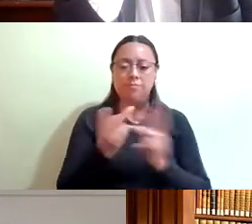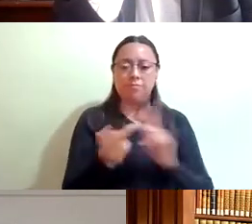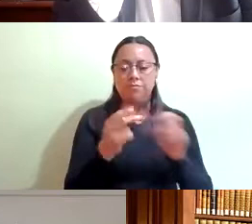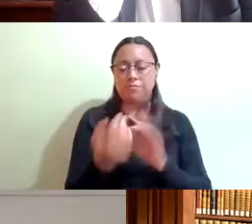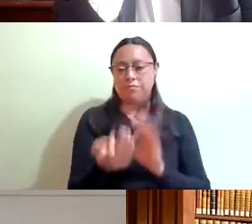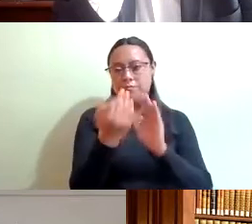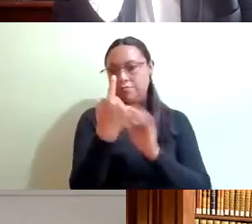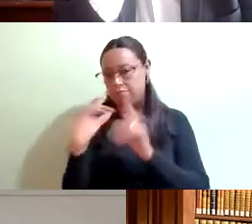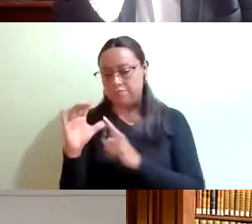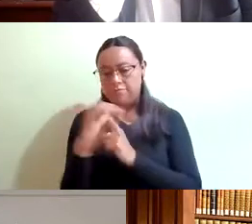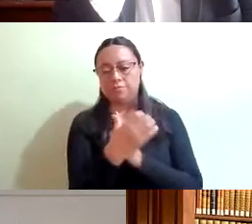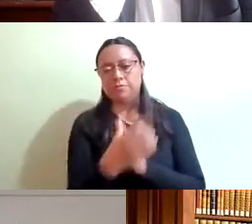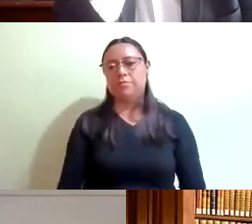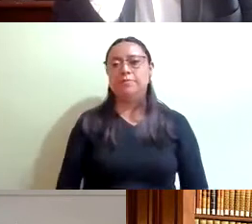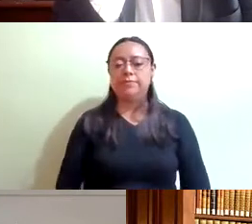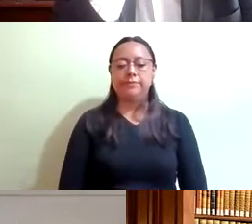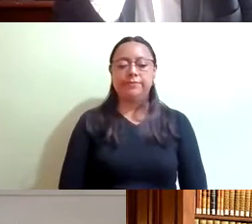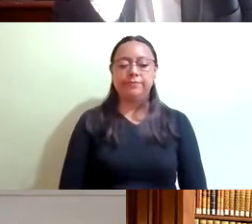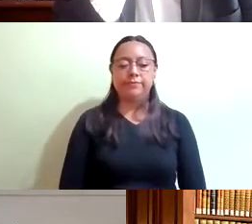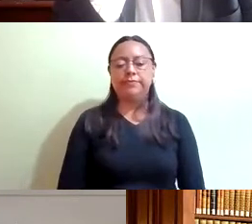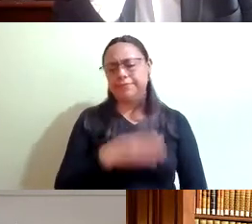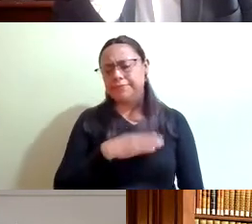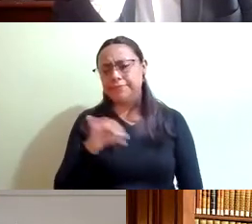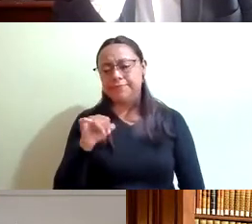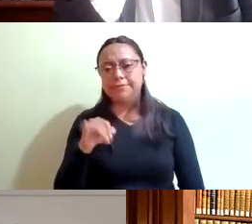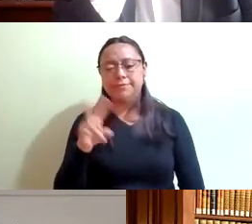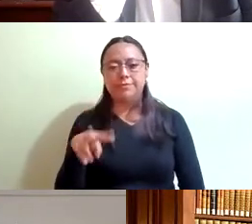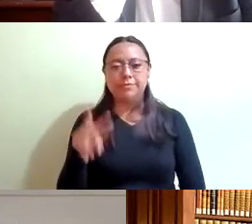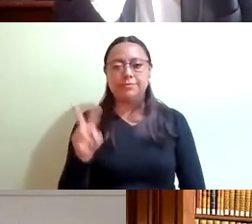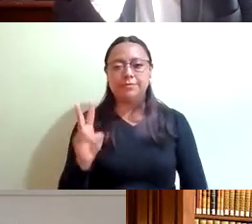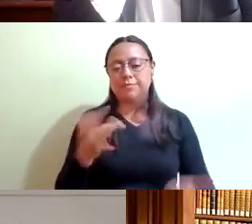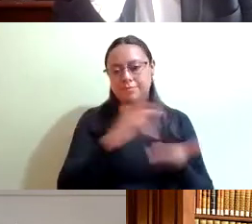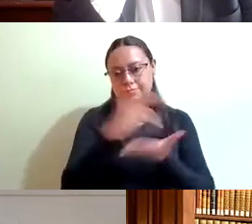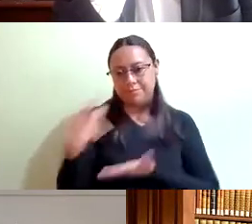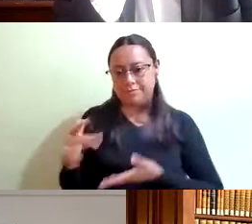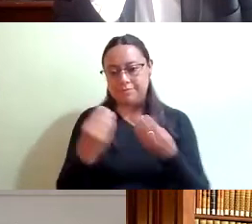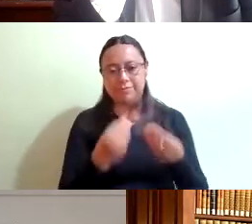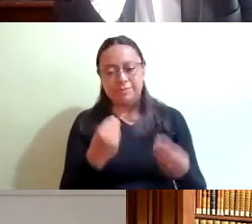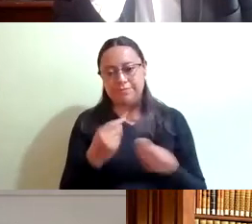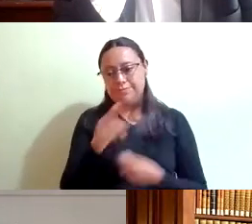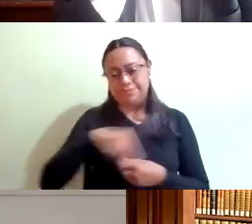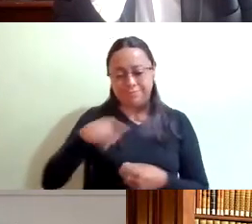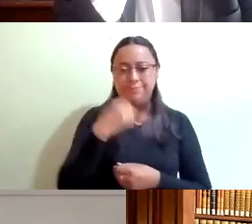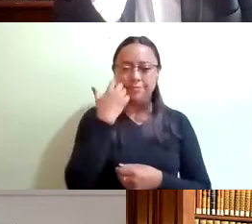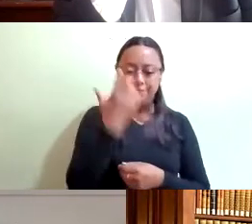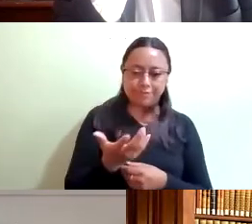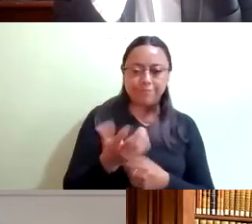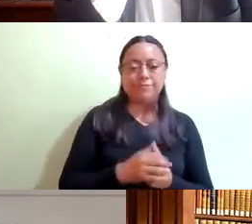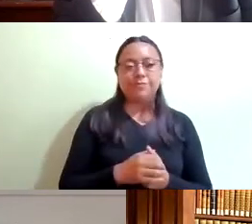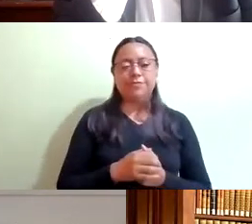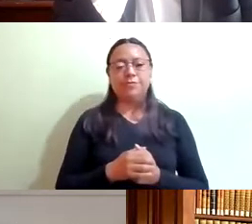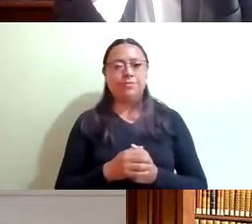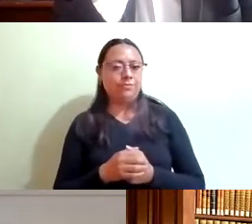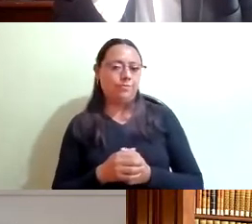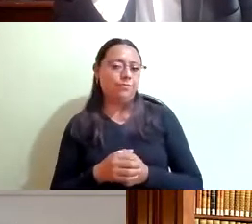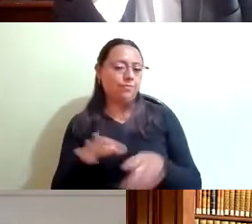una comisión, bueno, sí, efectivamente, se agradece la voluntad y el ejercicio